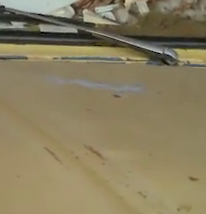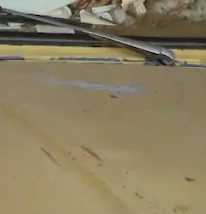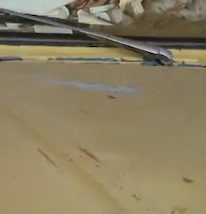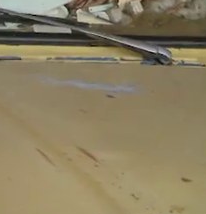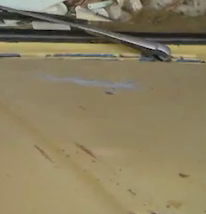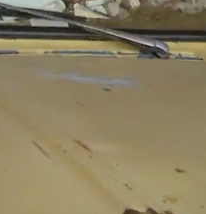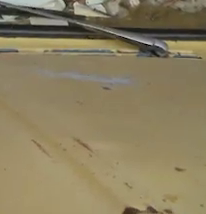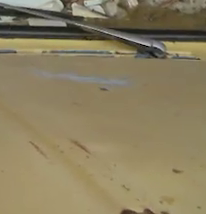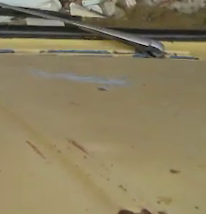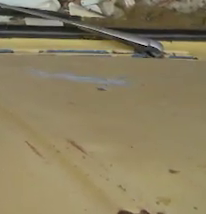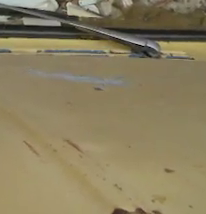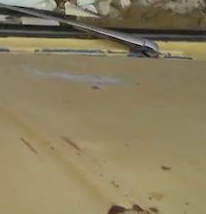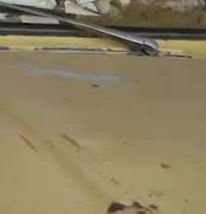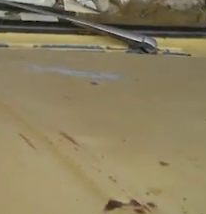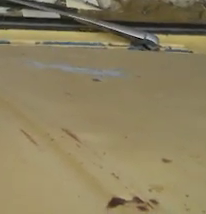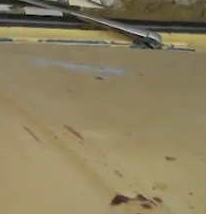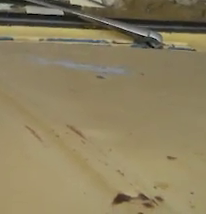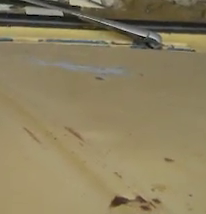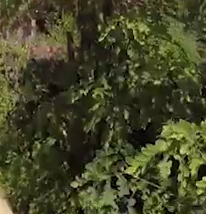Ahora.